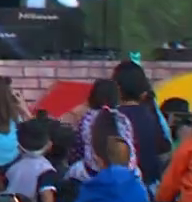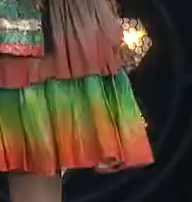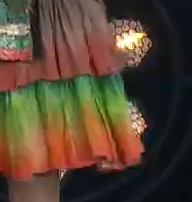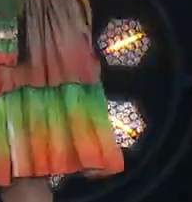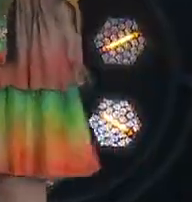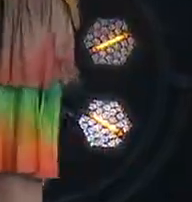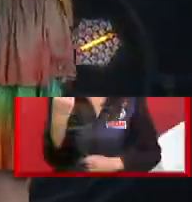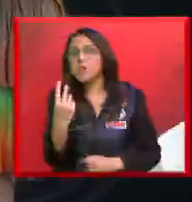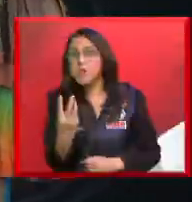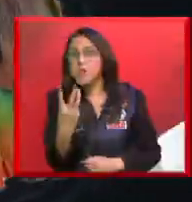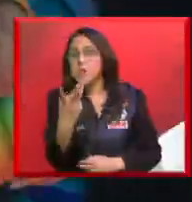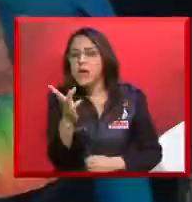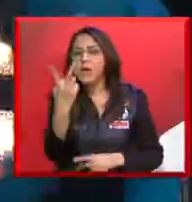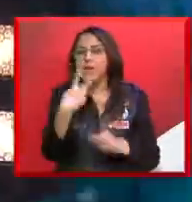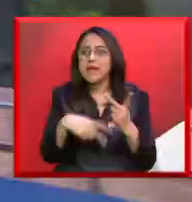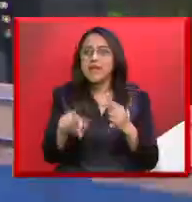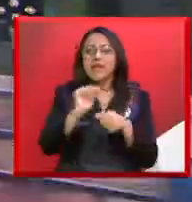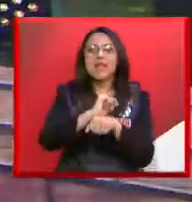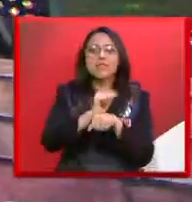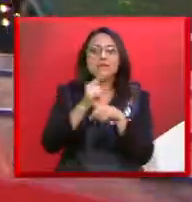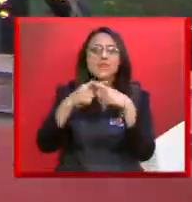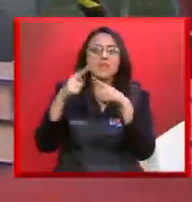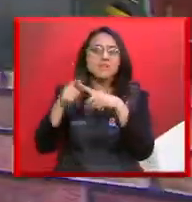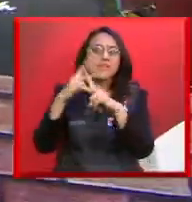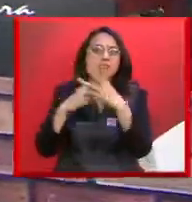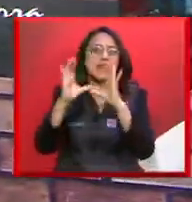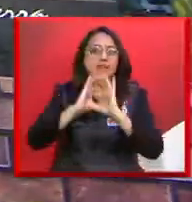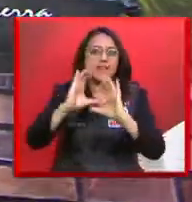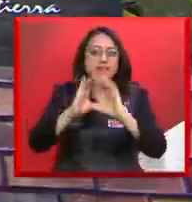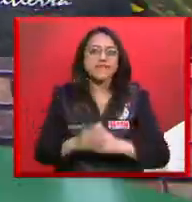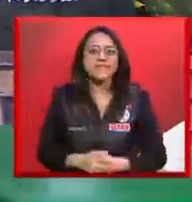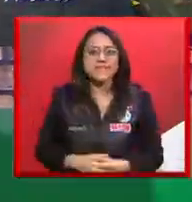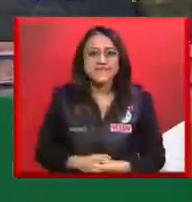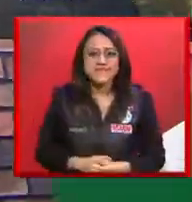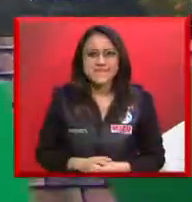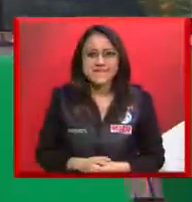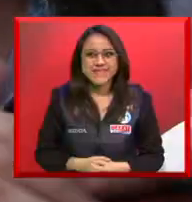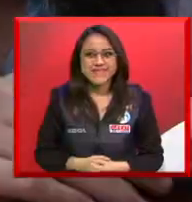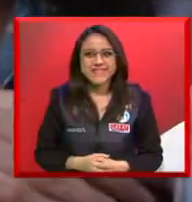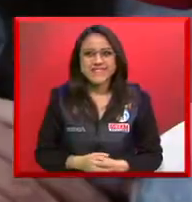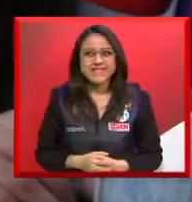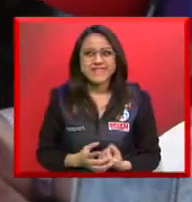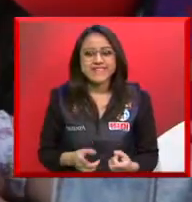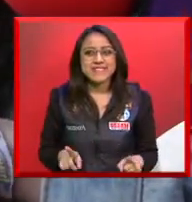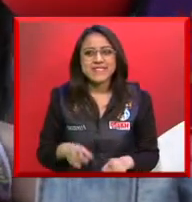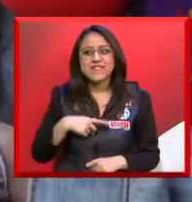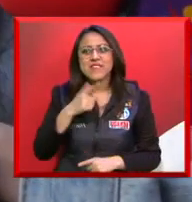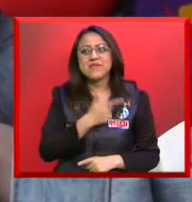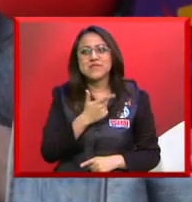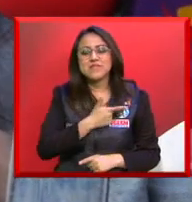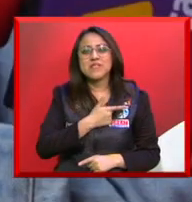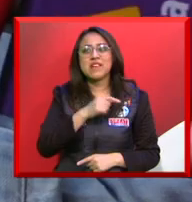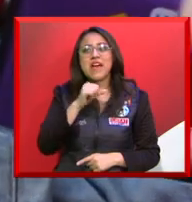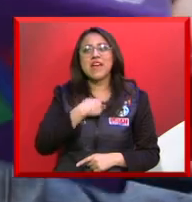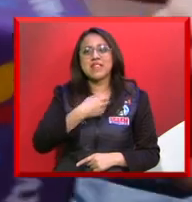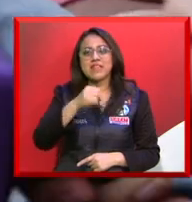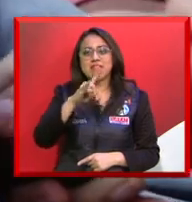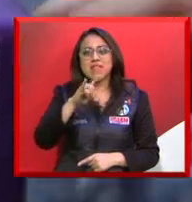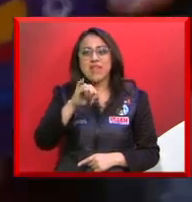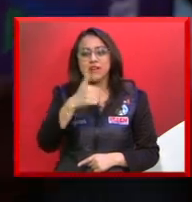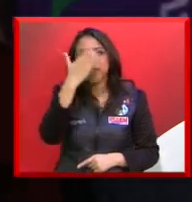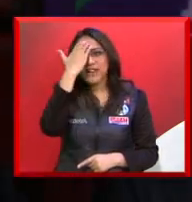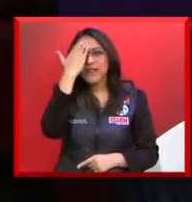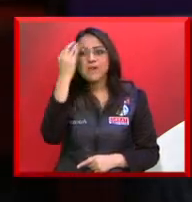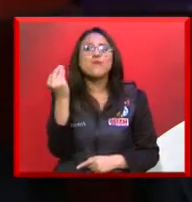Uno a uno fueron subiendo los artistas. Las cosas importantes no ir. Yo vengo a ver a los académicos, a Diego. Quiero un beso